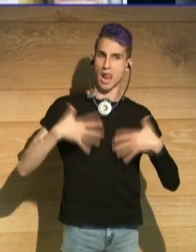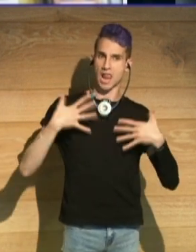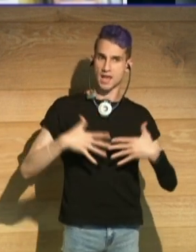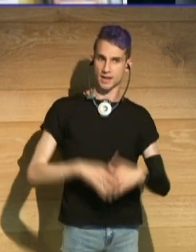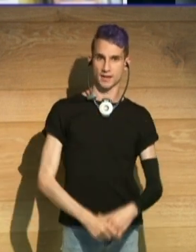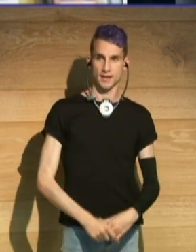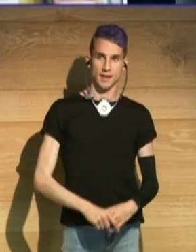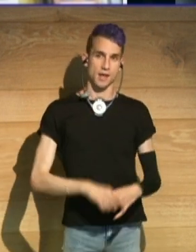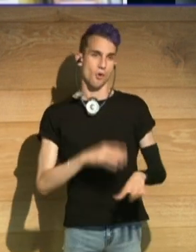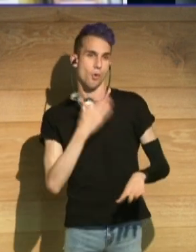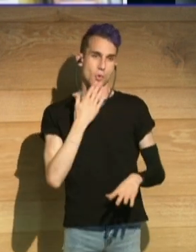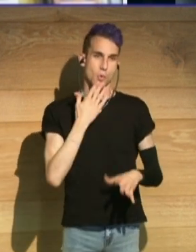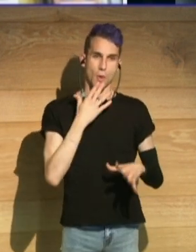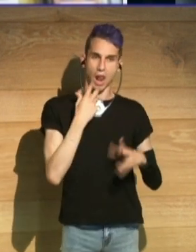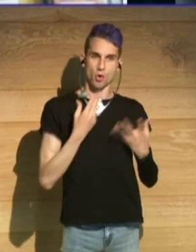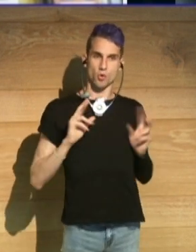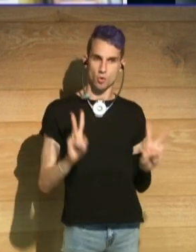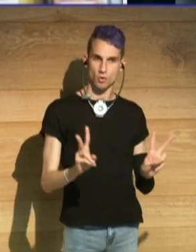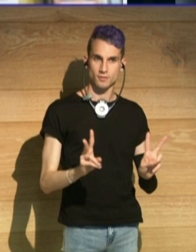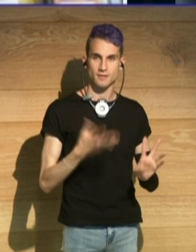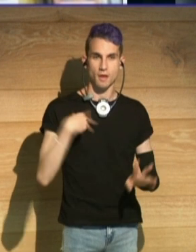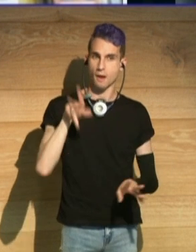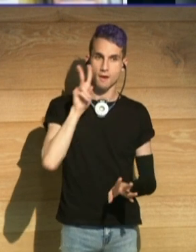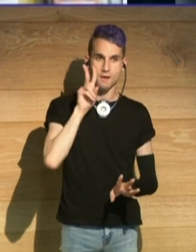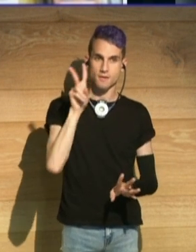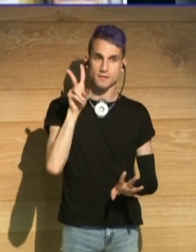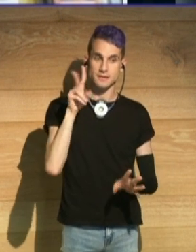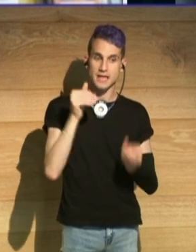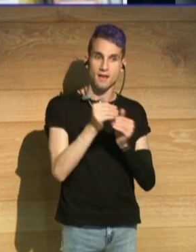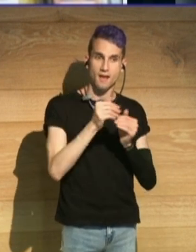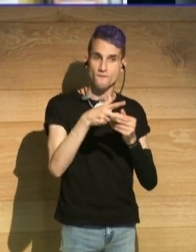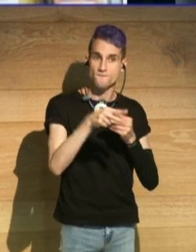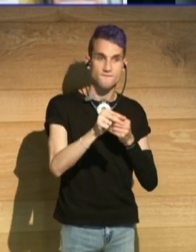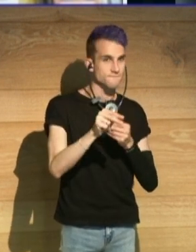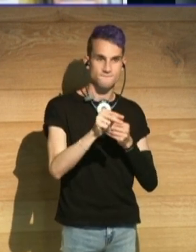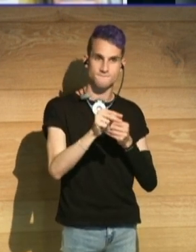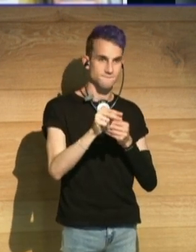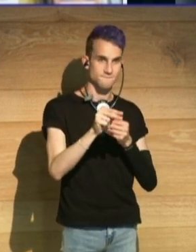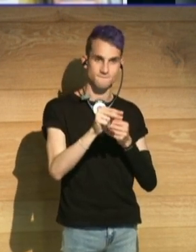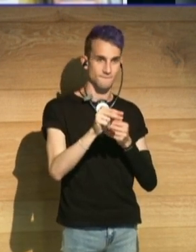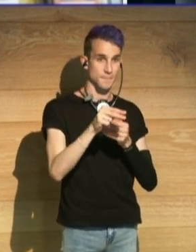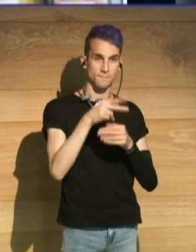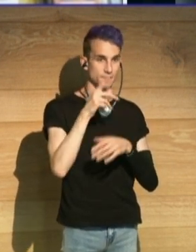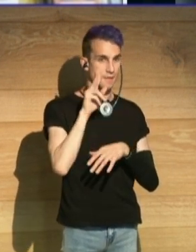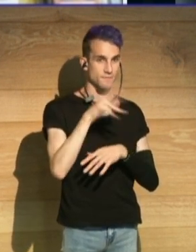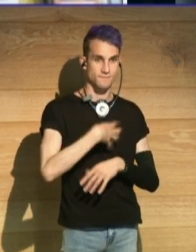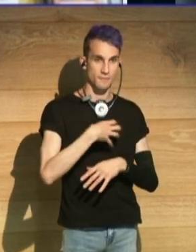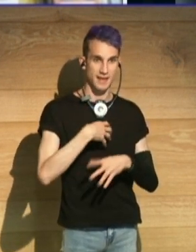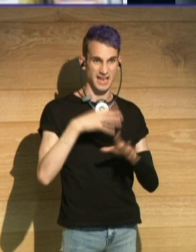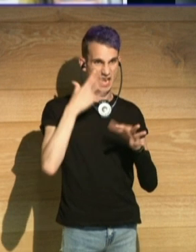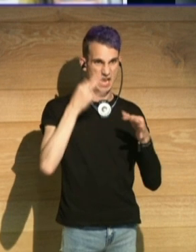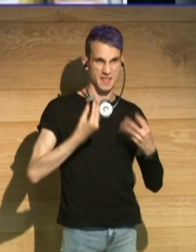un alegre aire de vitalidad, que no veían que su final estaba llegando, que la vida estaba